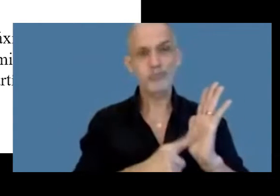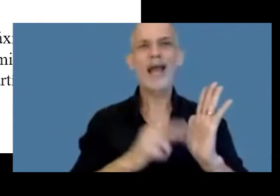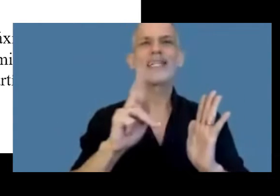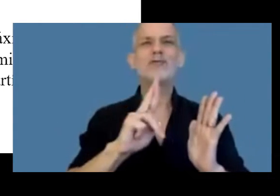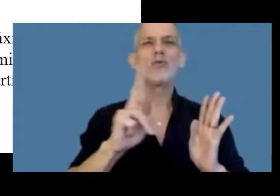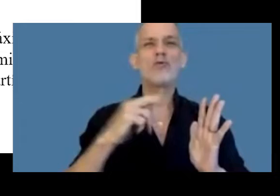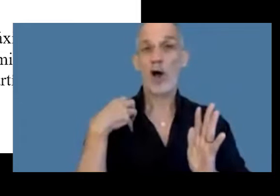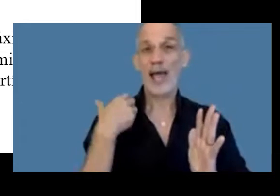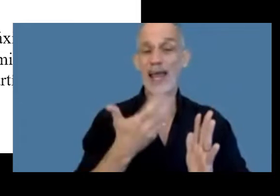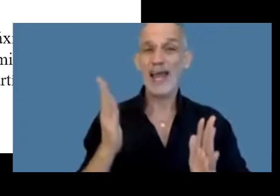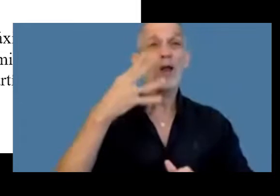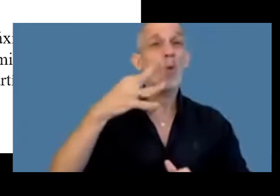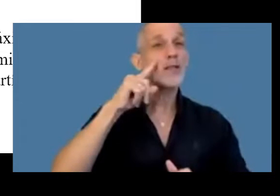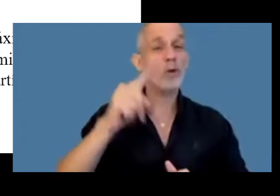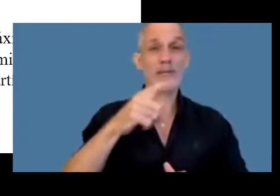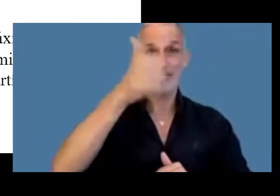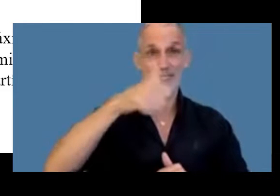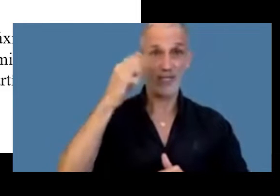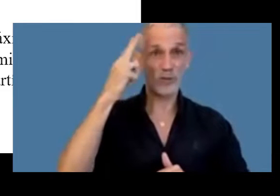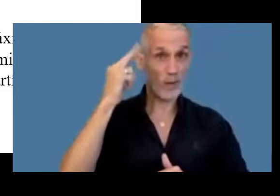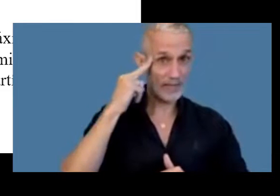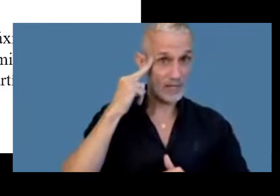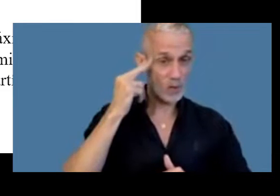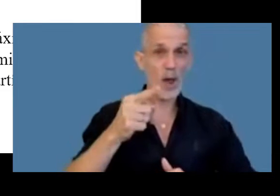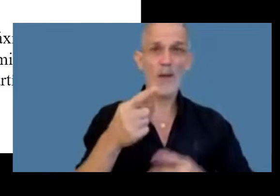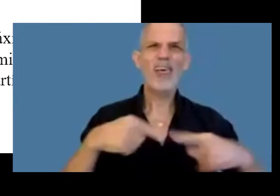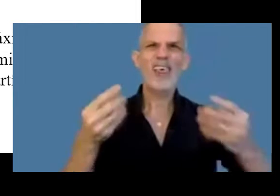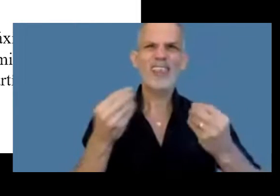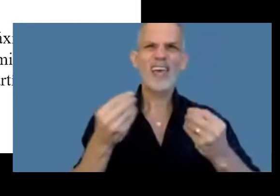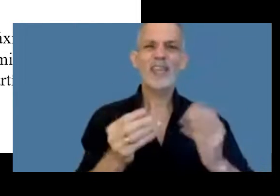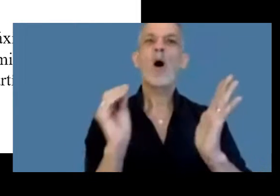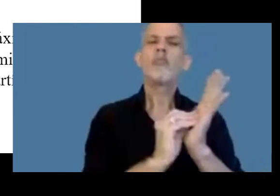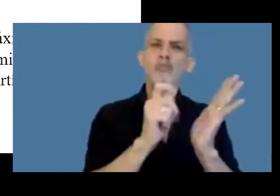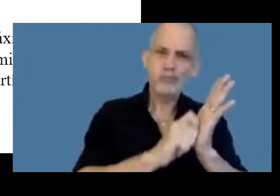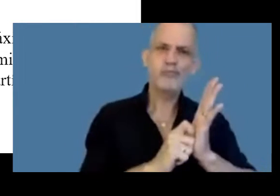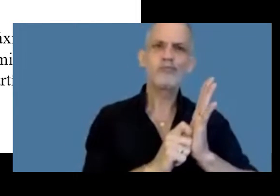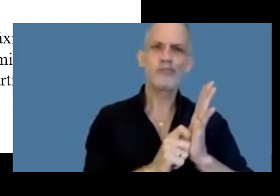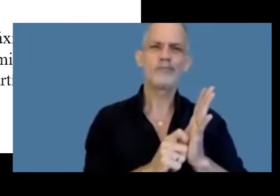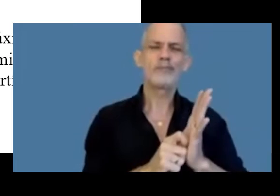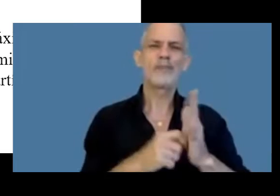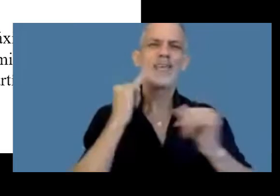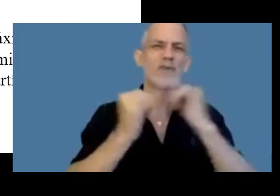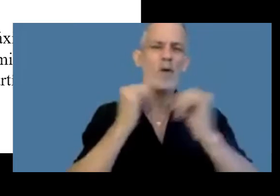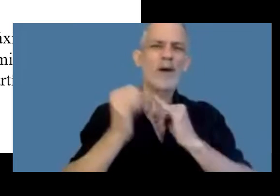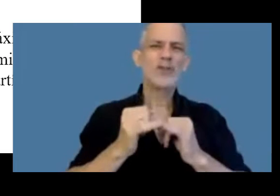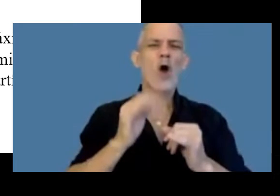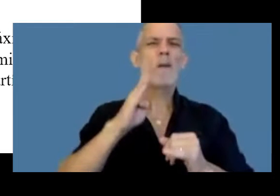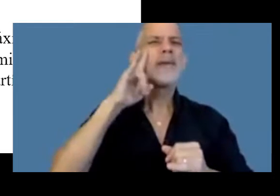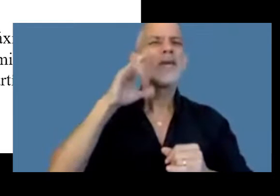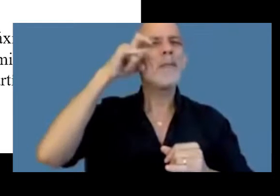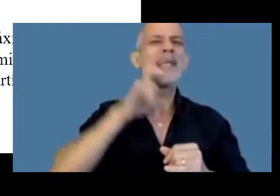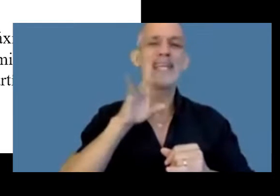General 4699 de registrar datos biométricos en las dependencias, es decir,